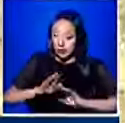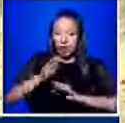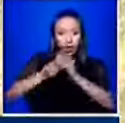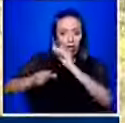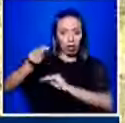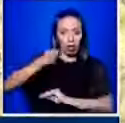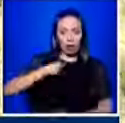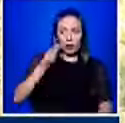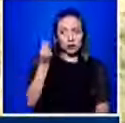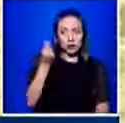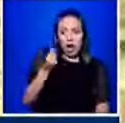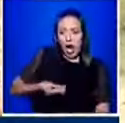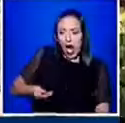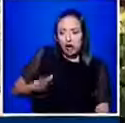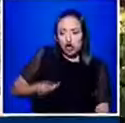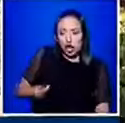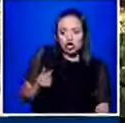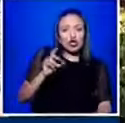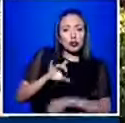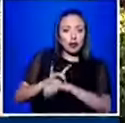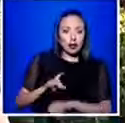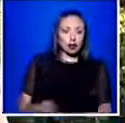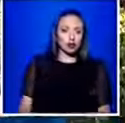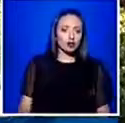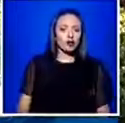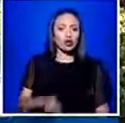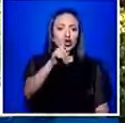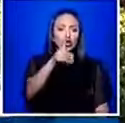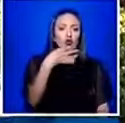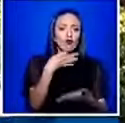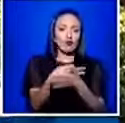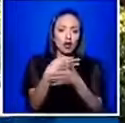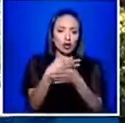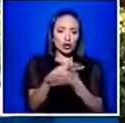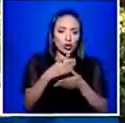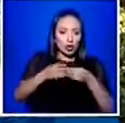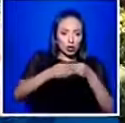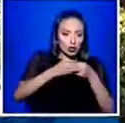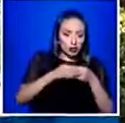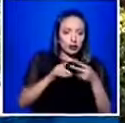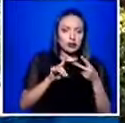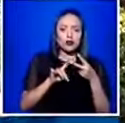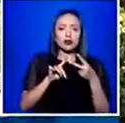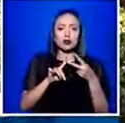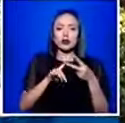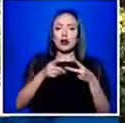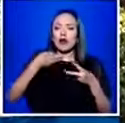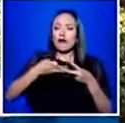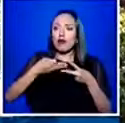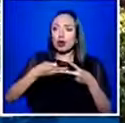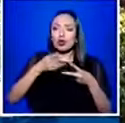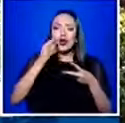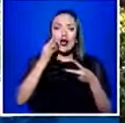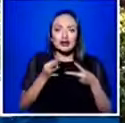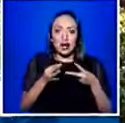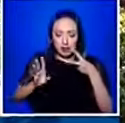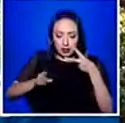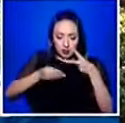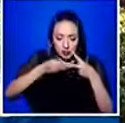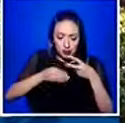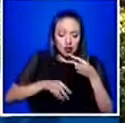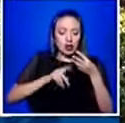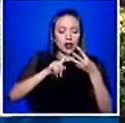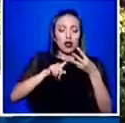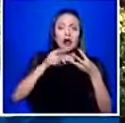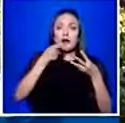el dinero por gastos médicos. Tienes que adjuntar la factura de los servicios médicos, la factura de los exámenes de laboratorio,